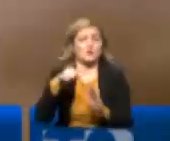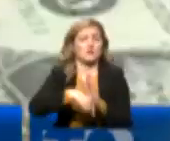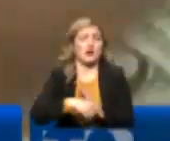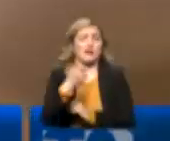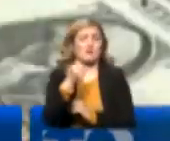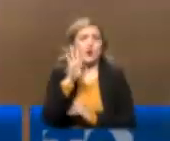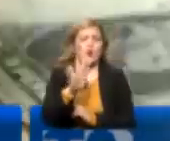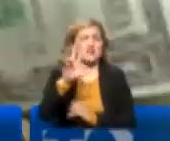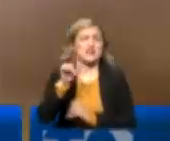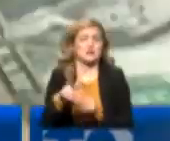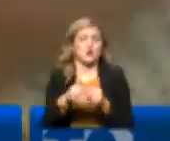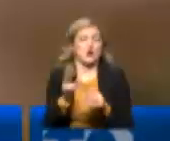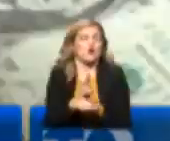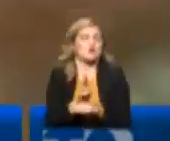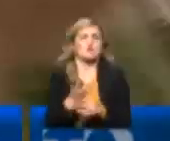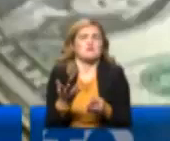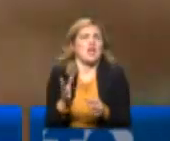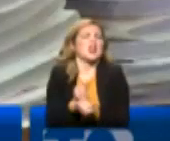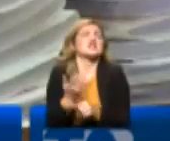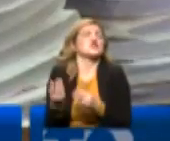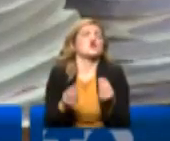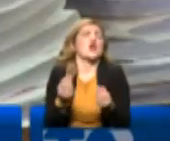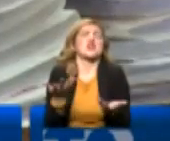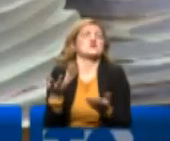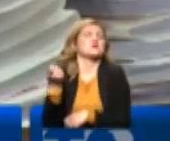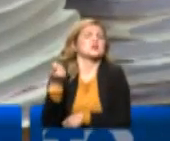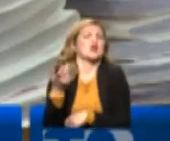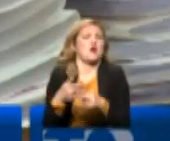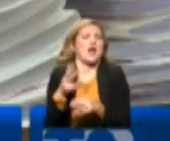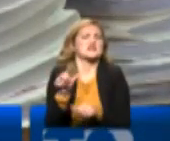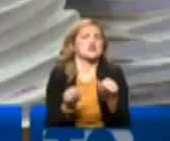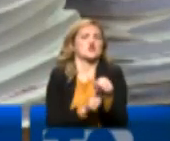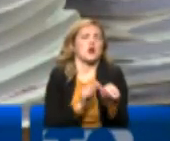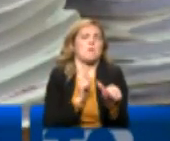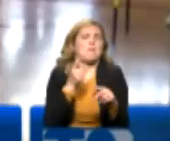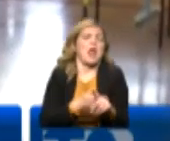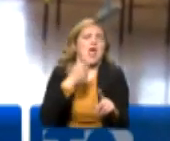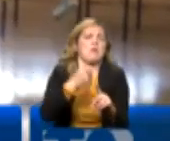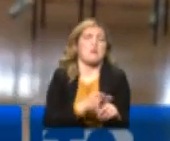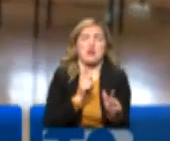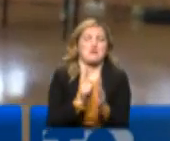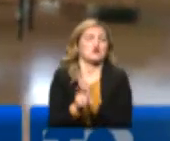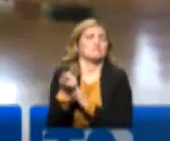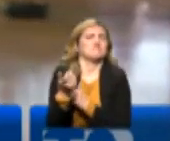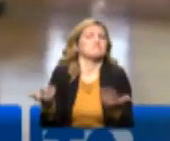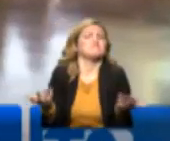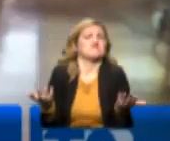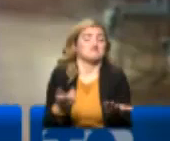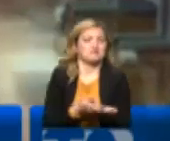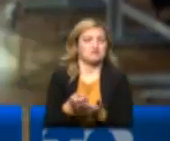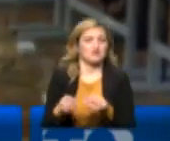a más de 43 mil dólares que le entregaron sus ex asesores en transferencias mensuales. Dice que estos aportes